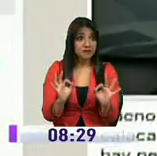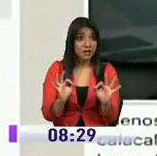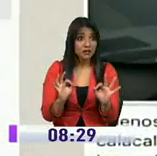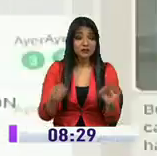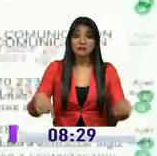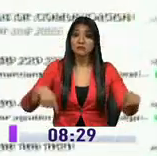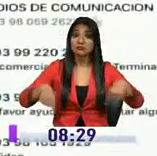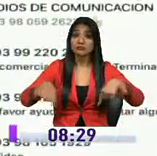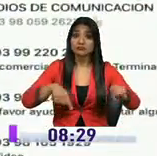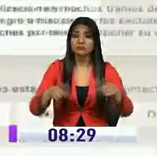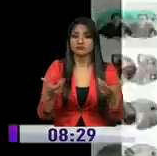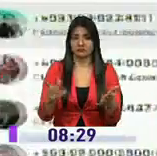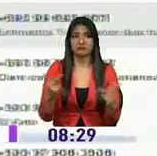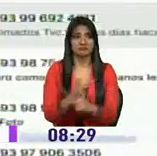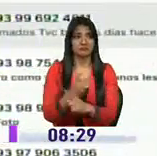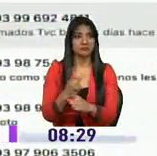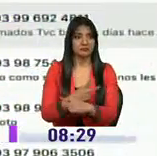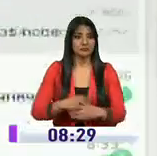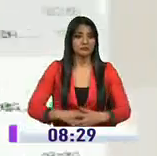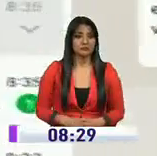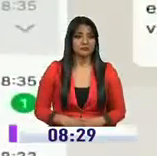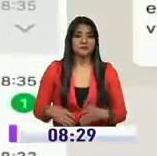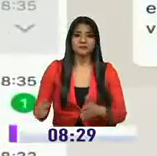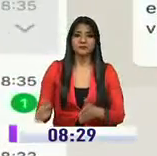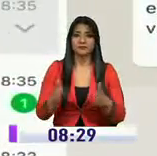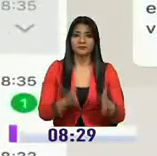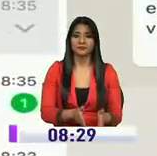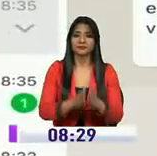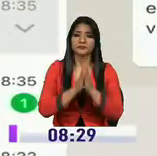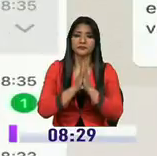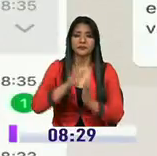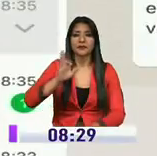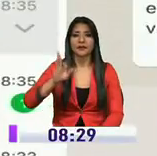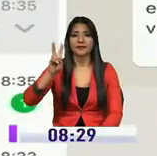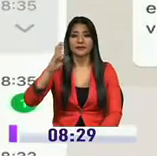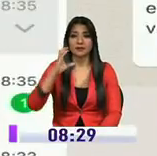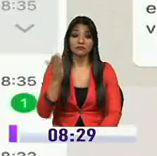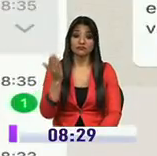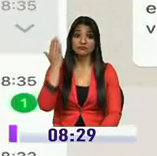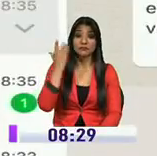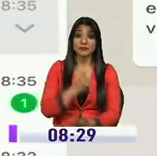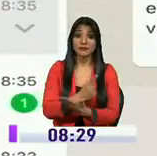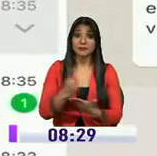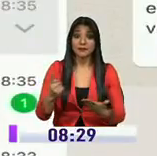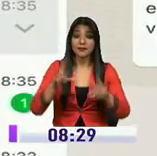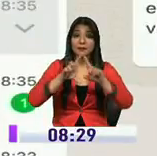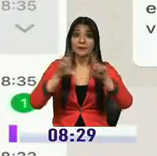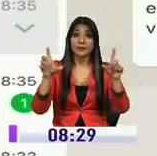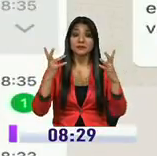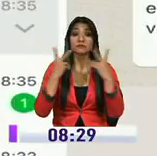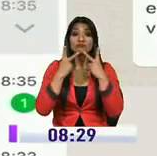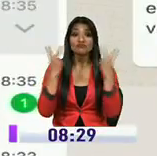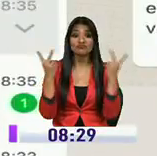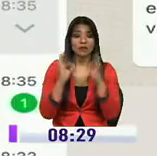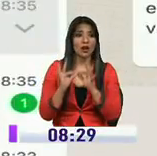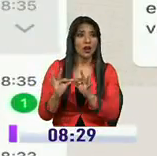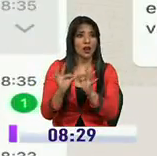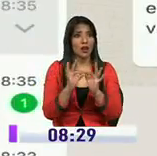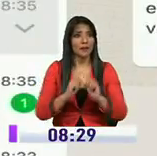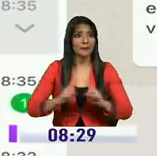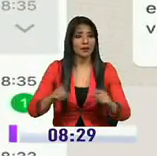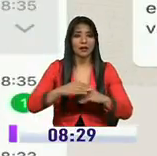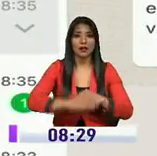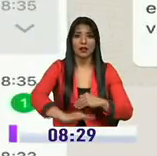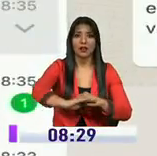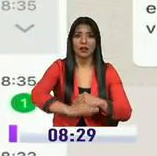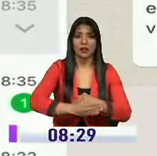señalización, se vuelve peligroso. Acá, estimados TVC, buenos días. Hace un par de semanas, la EMAB realizó trabajos y dejó así la calzada. Es una calle